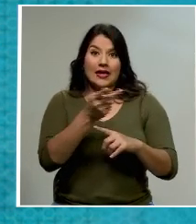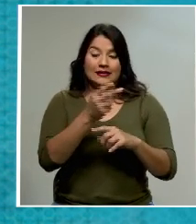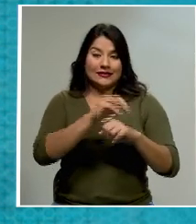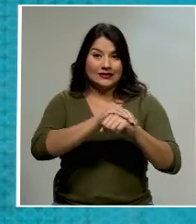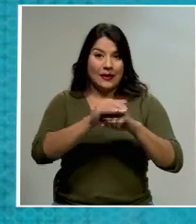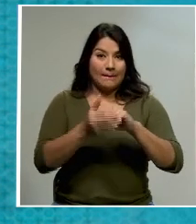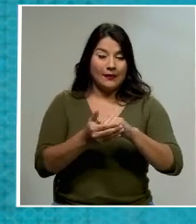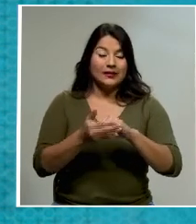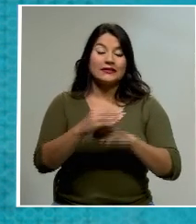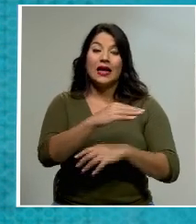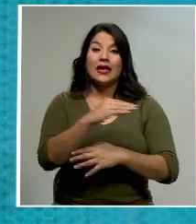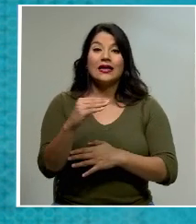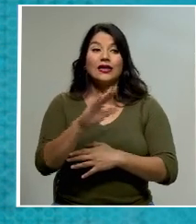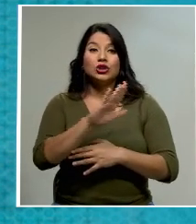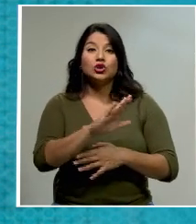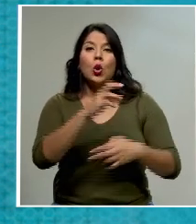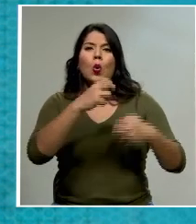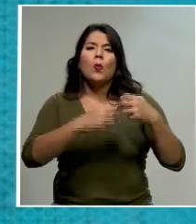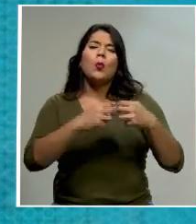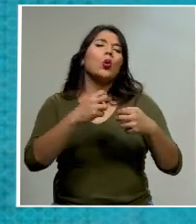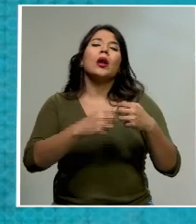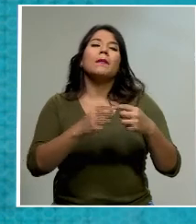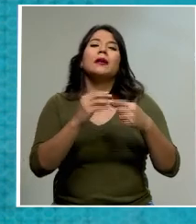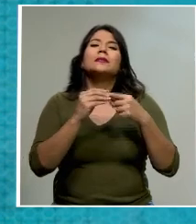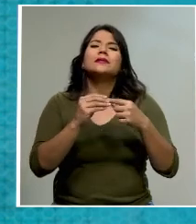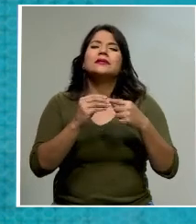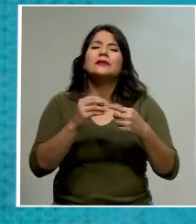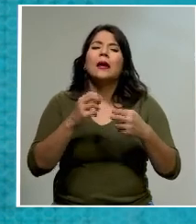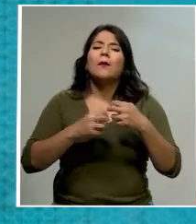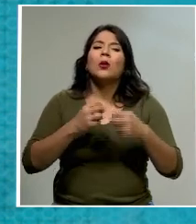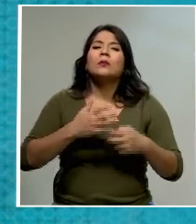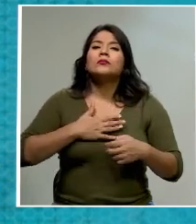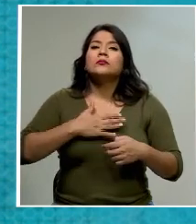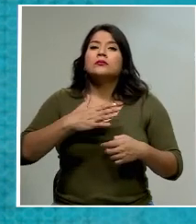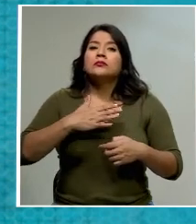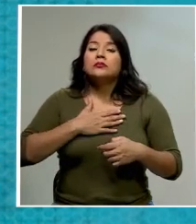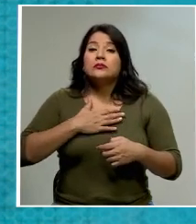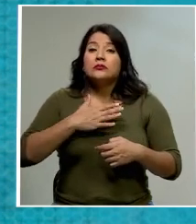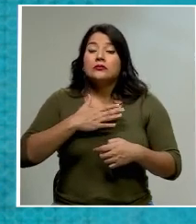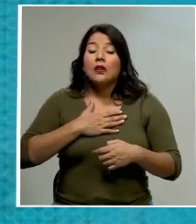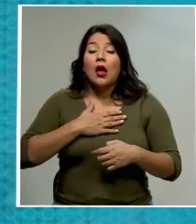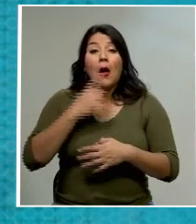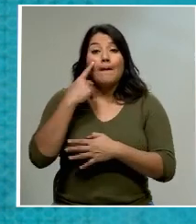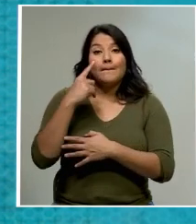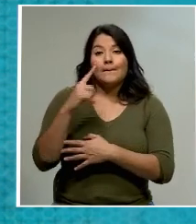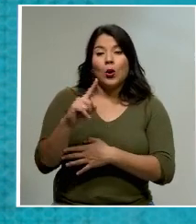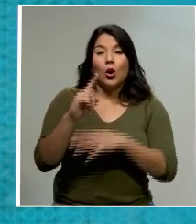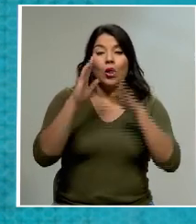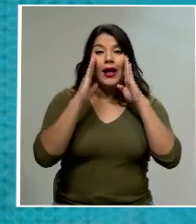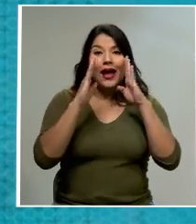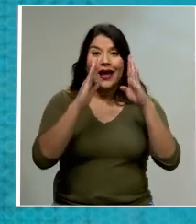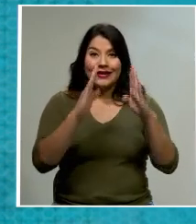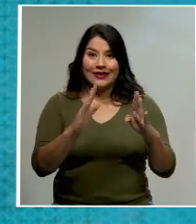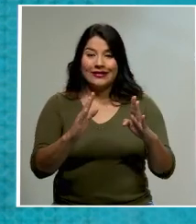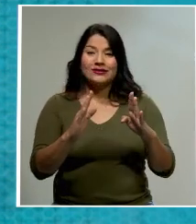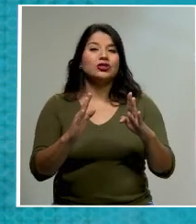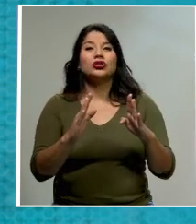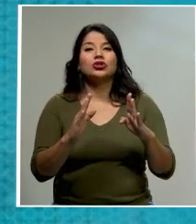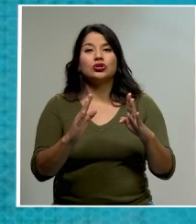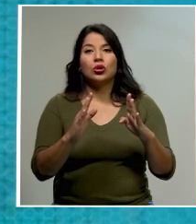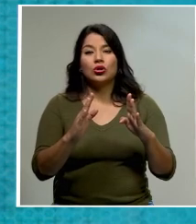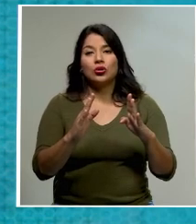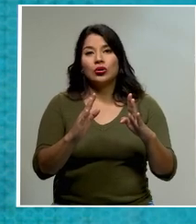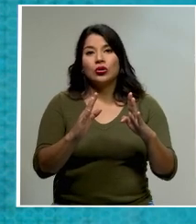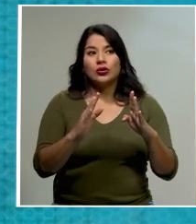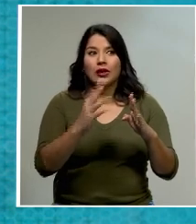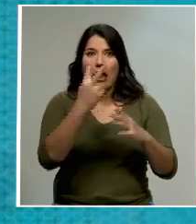y que su problema era más que todo respiratorio ante la atención del binomio